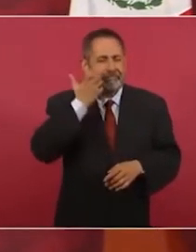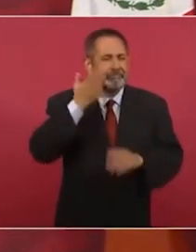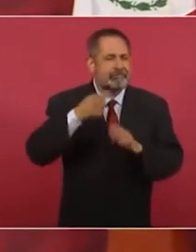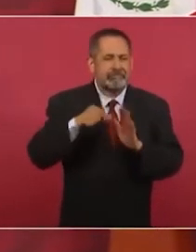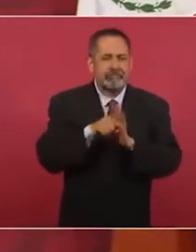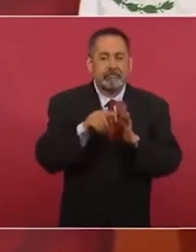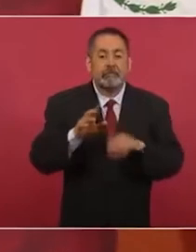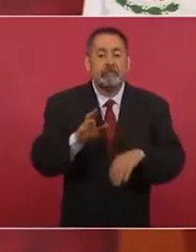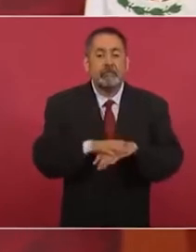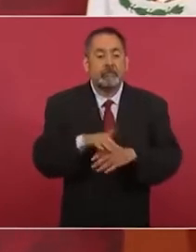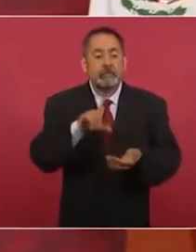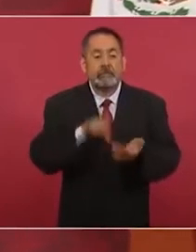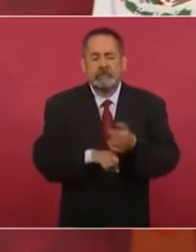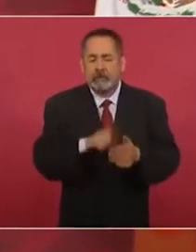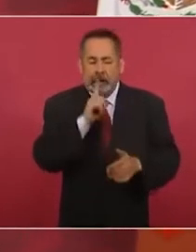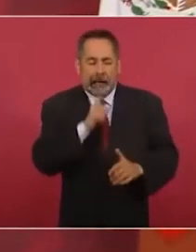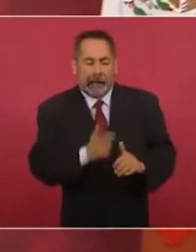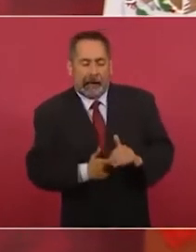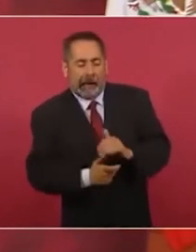porque les pagaron